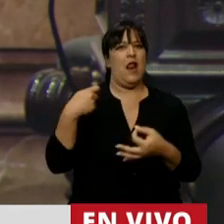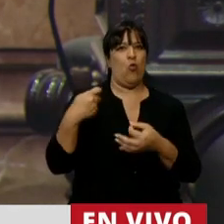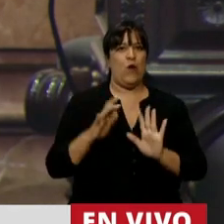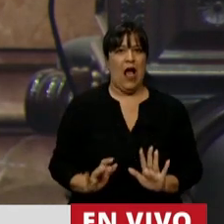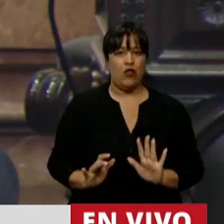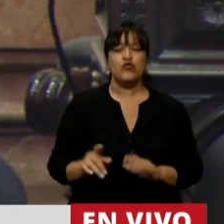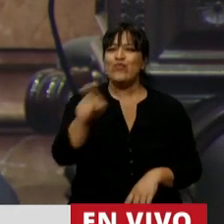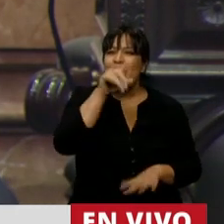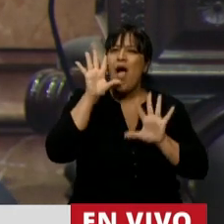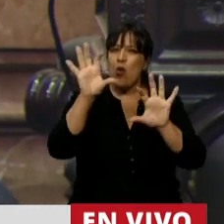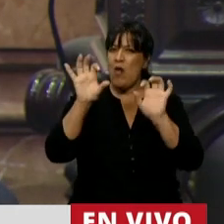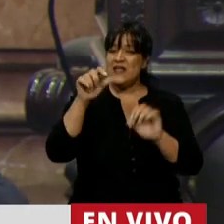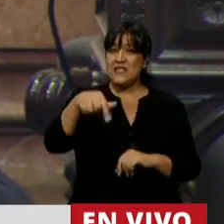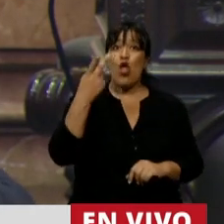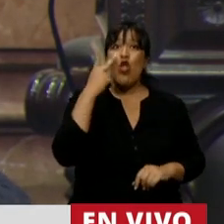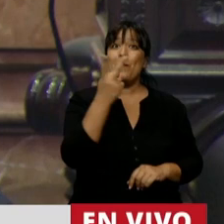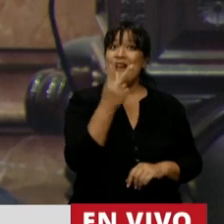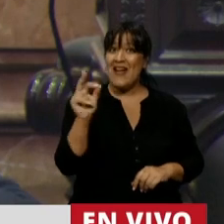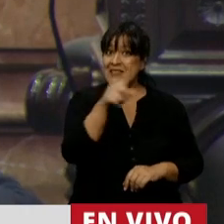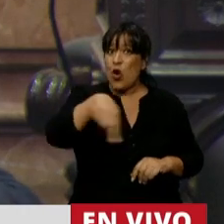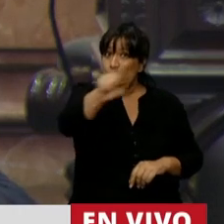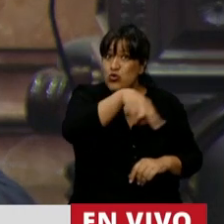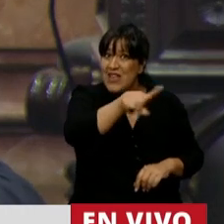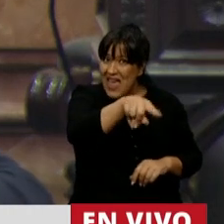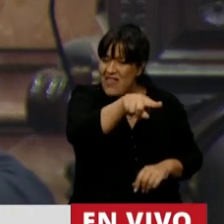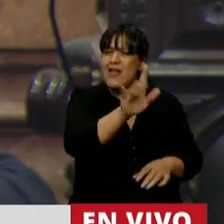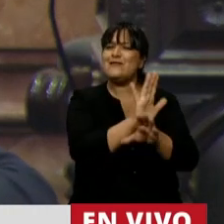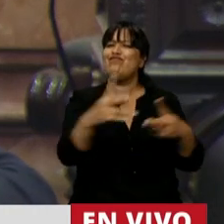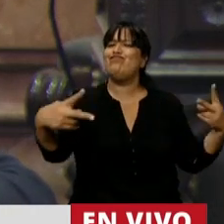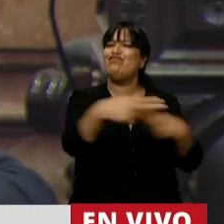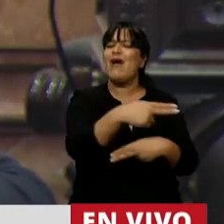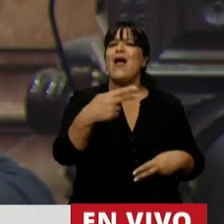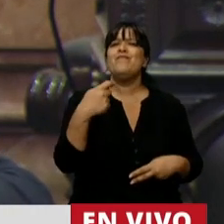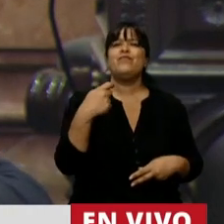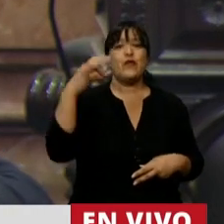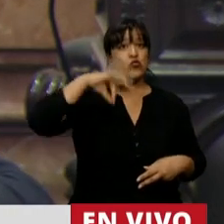recuerdo que durante este 2020 ustedes a los jubilados les recortaron